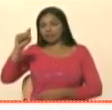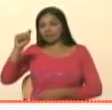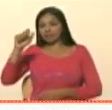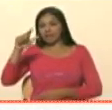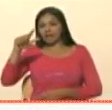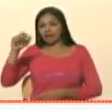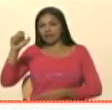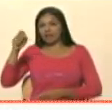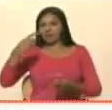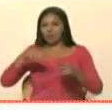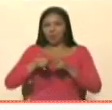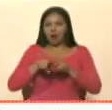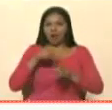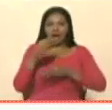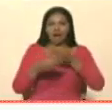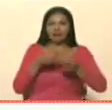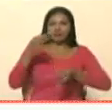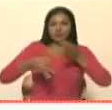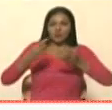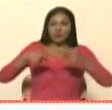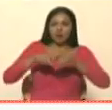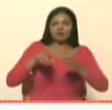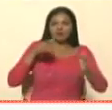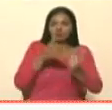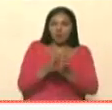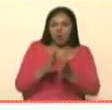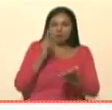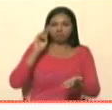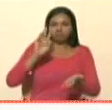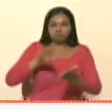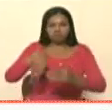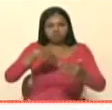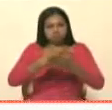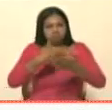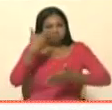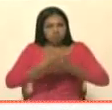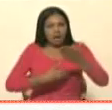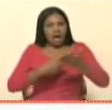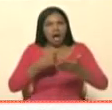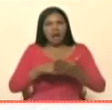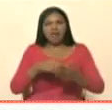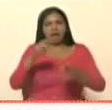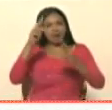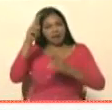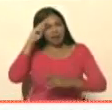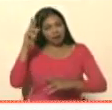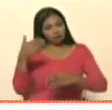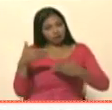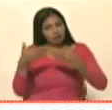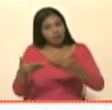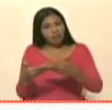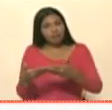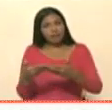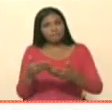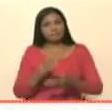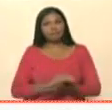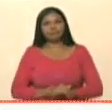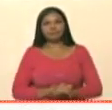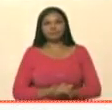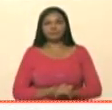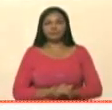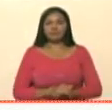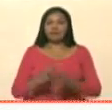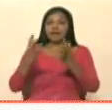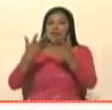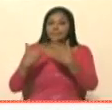produce acciones jurídicas sobre el expediente y le da la razón a la